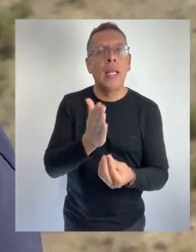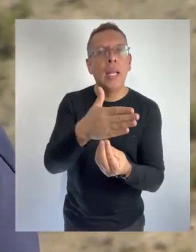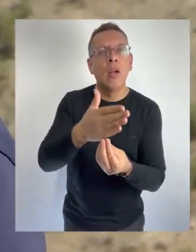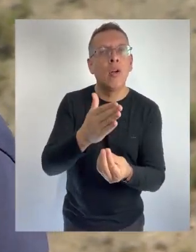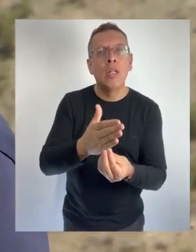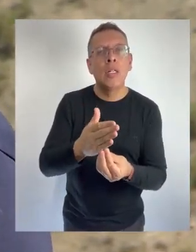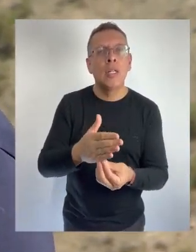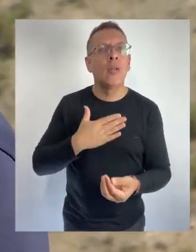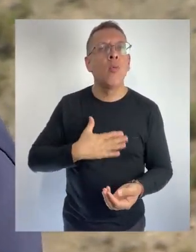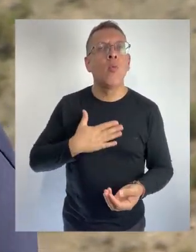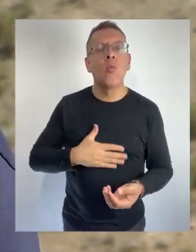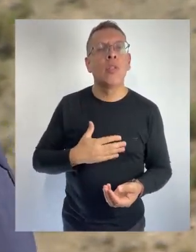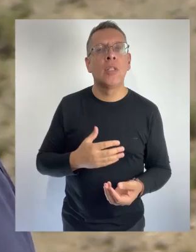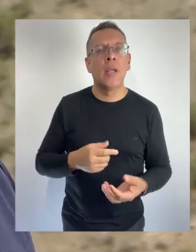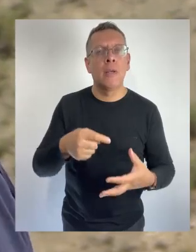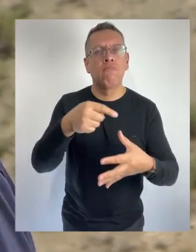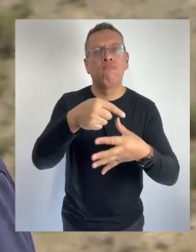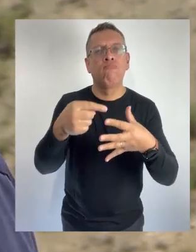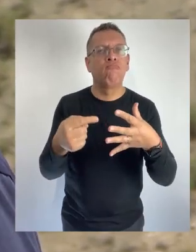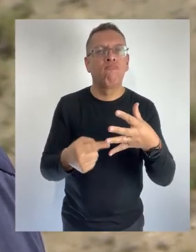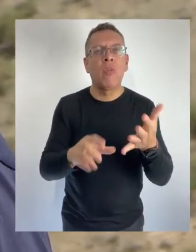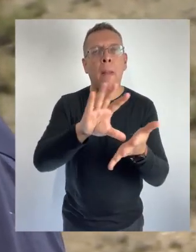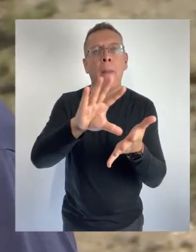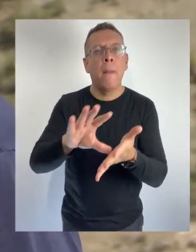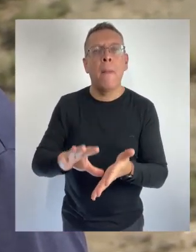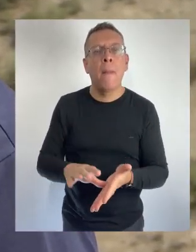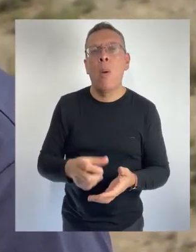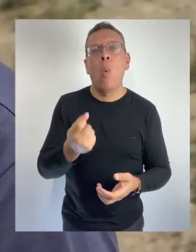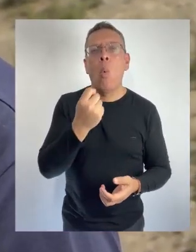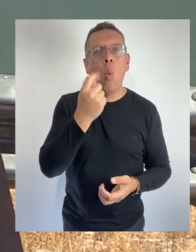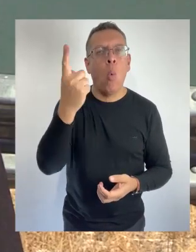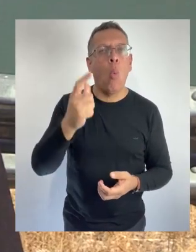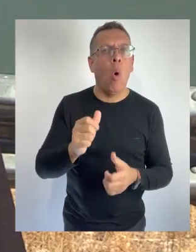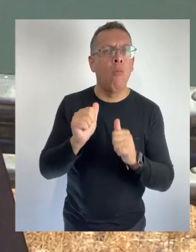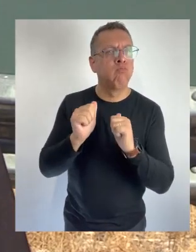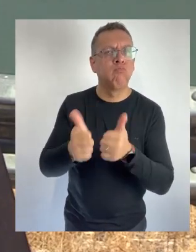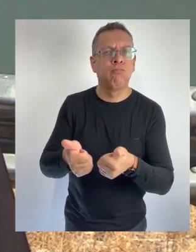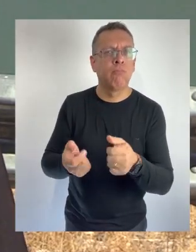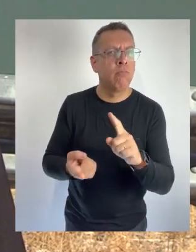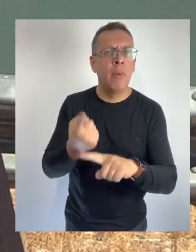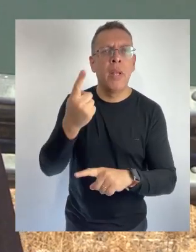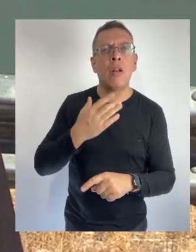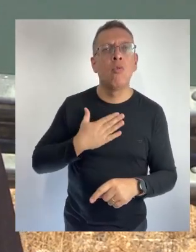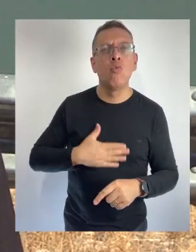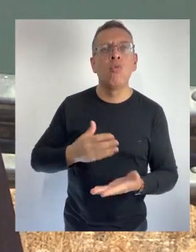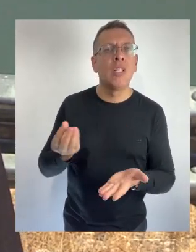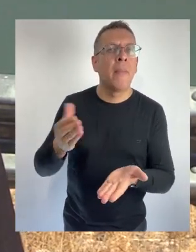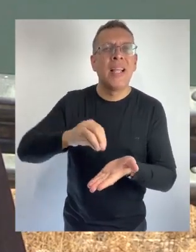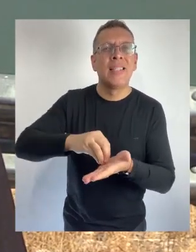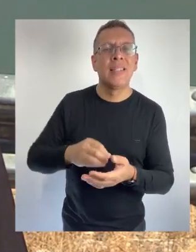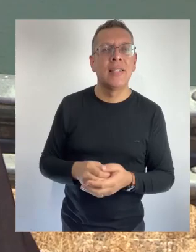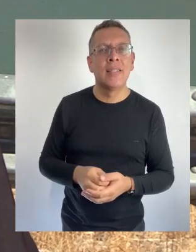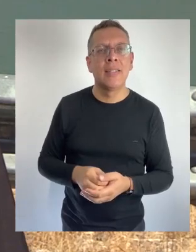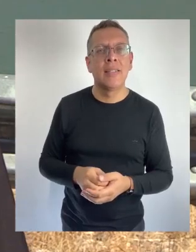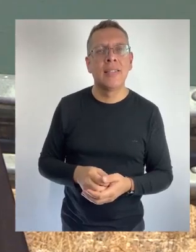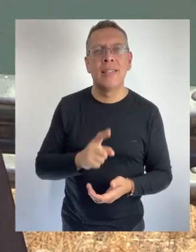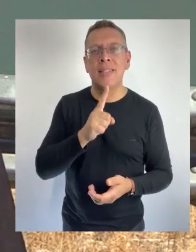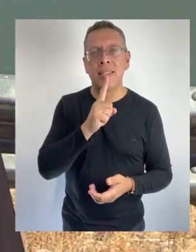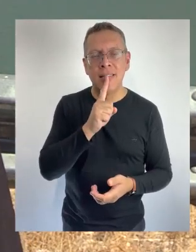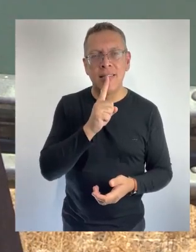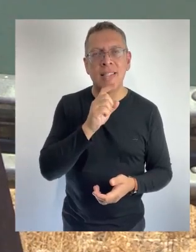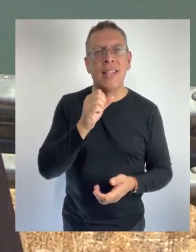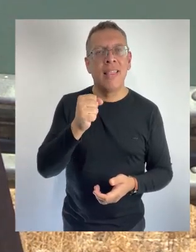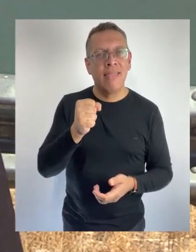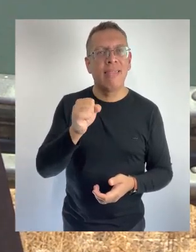la peruana, chilena, argentina? Porque imagino que has estado en esos países. La verdad. Me gustó mucho la cocina tailandesa,